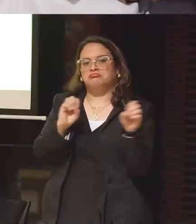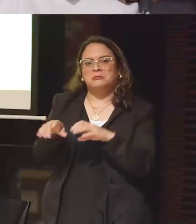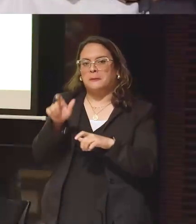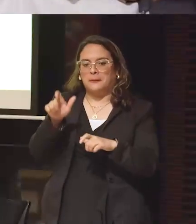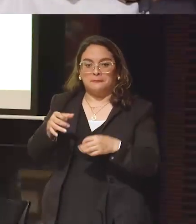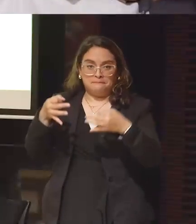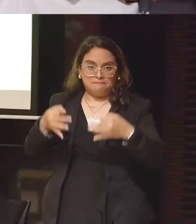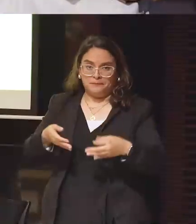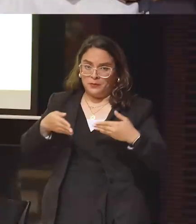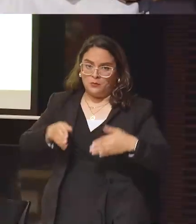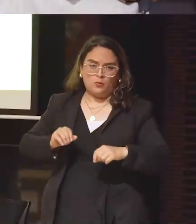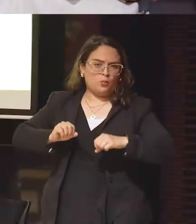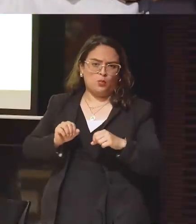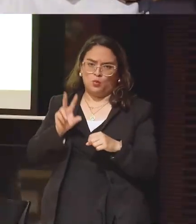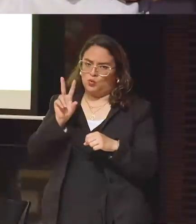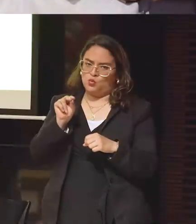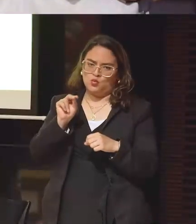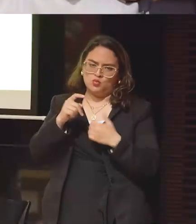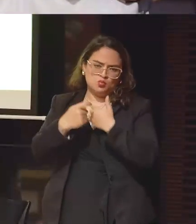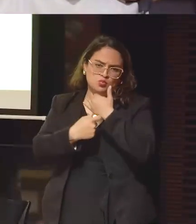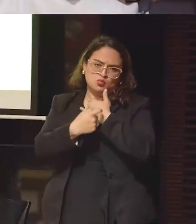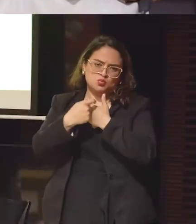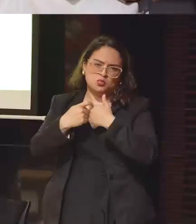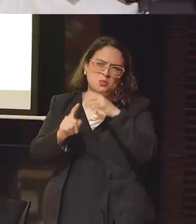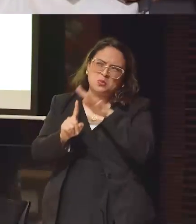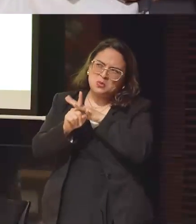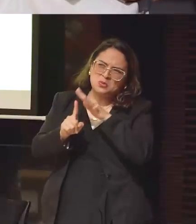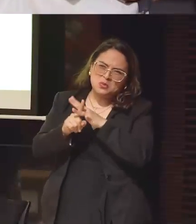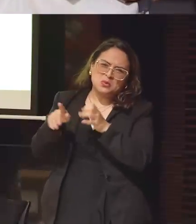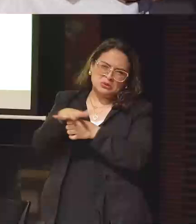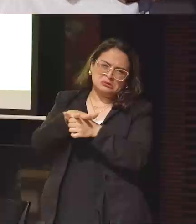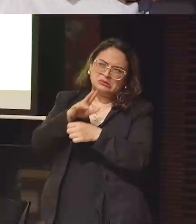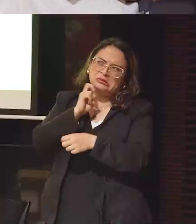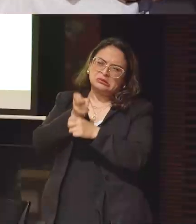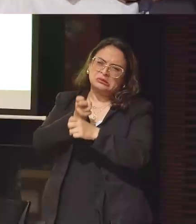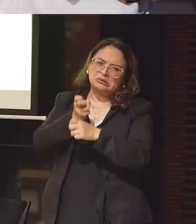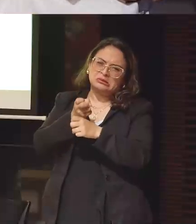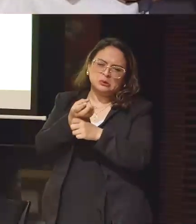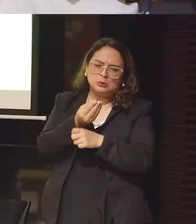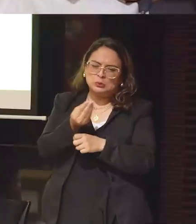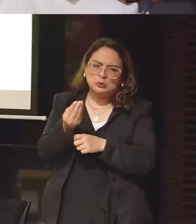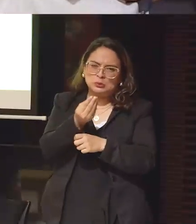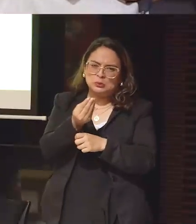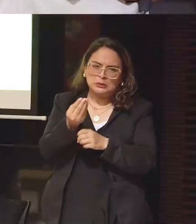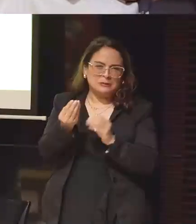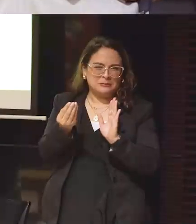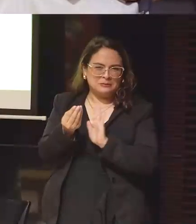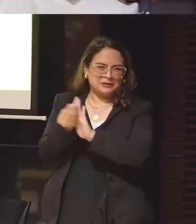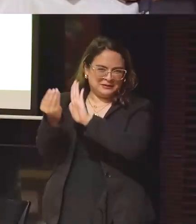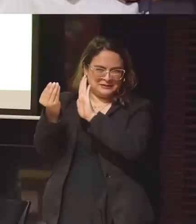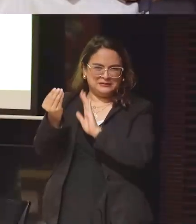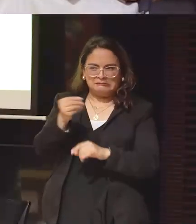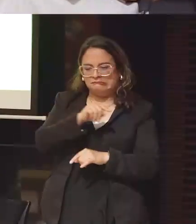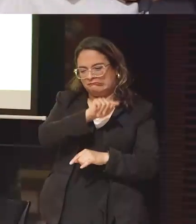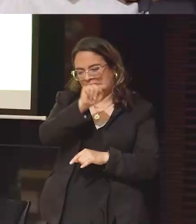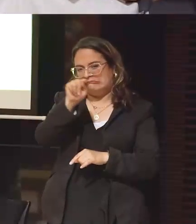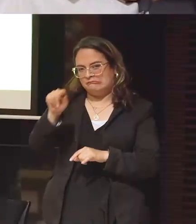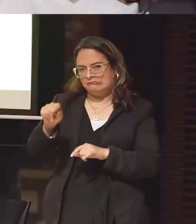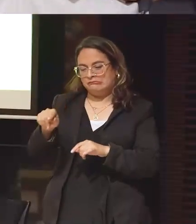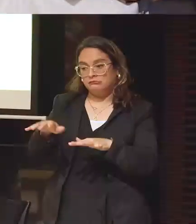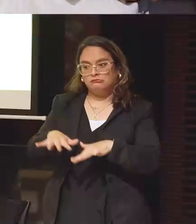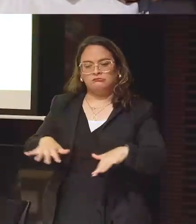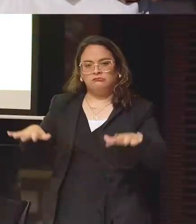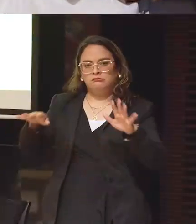no era propiamente bogotana y que venía con unas dificultades económicas muy grandes. La zona empieza a decaer